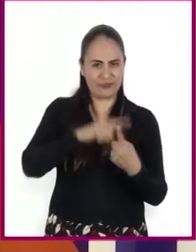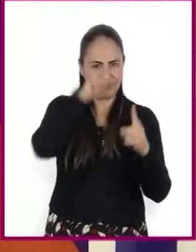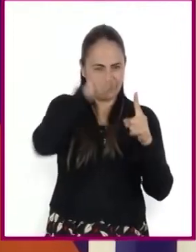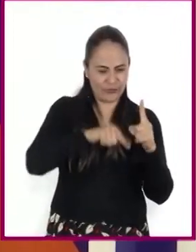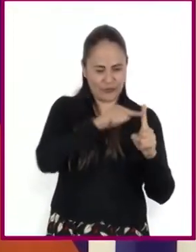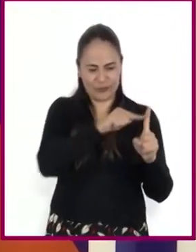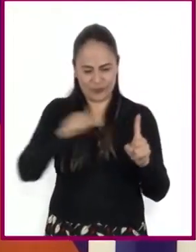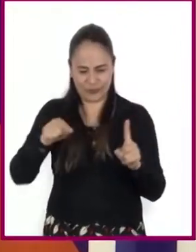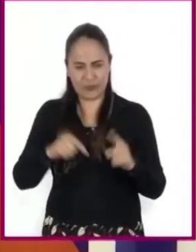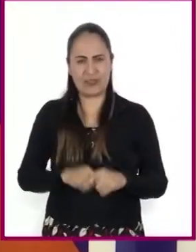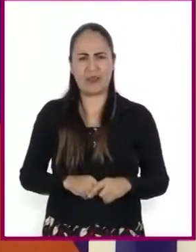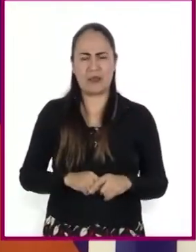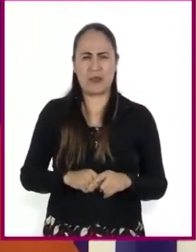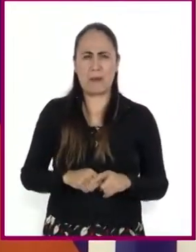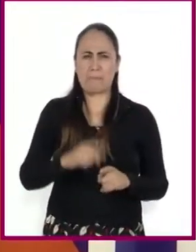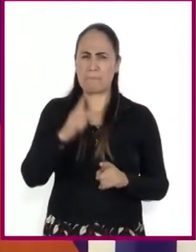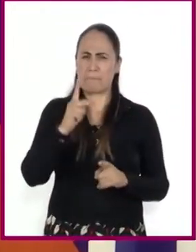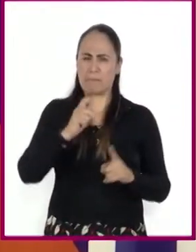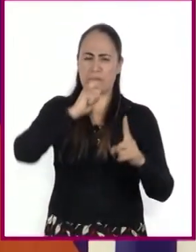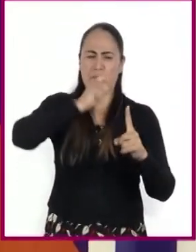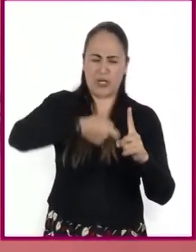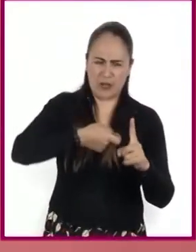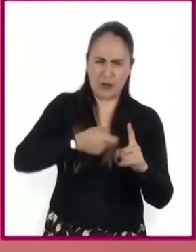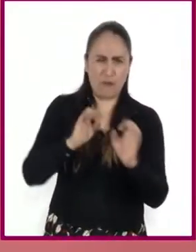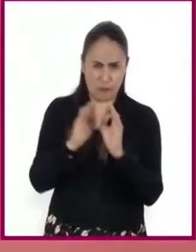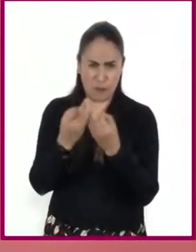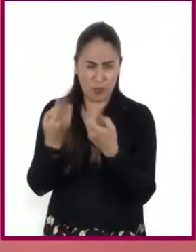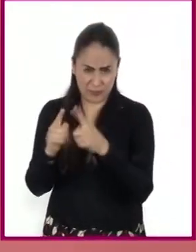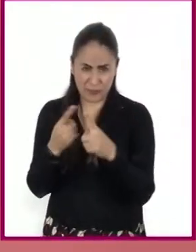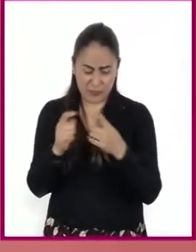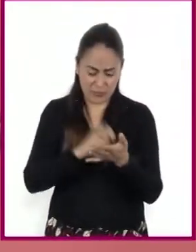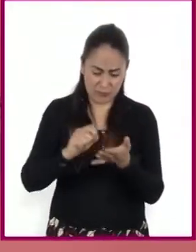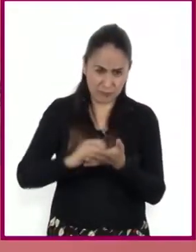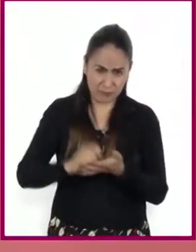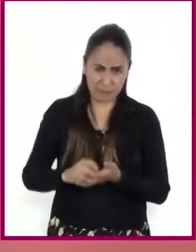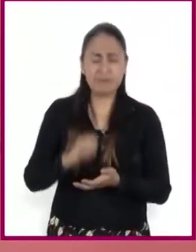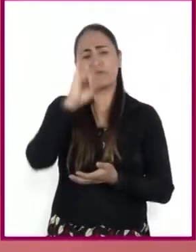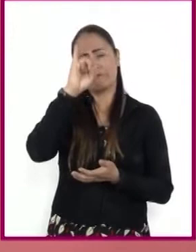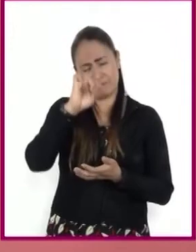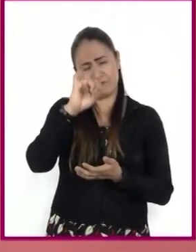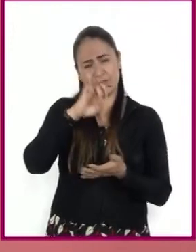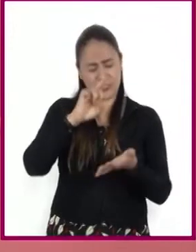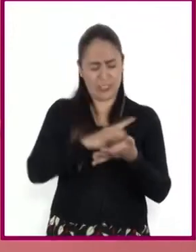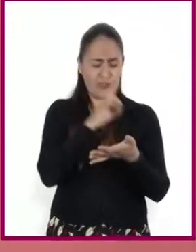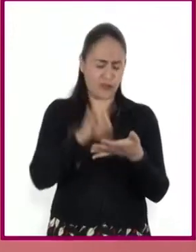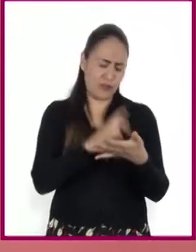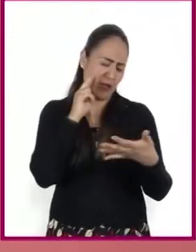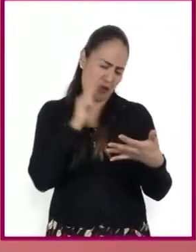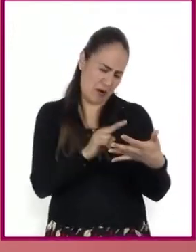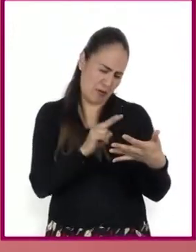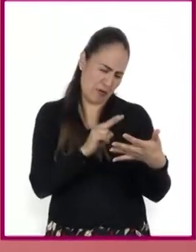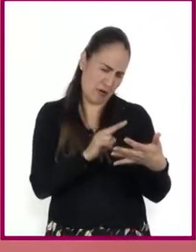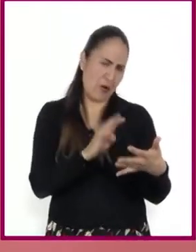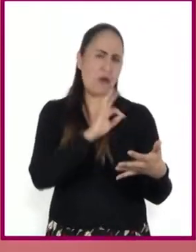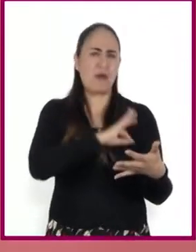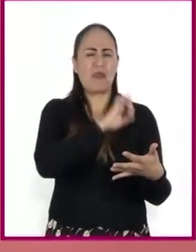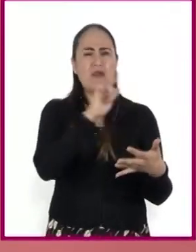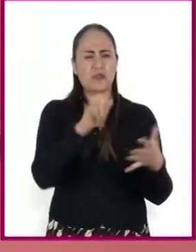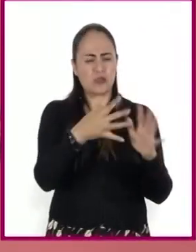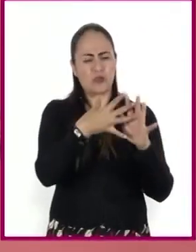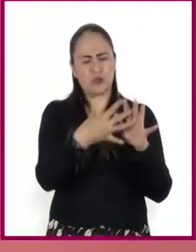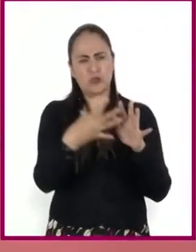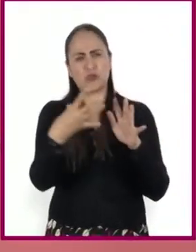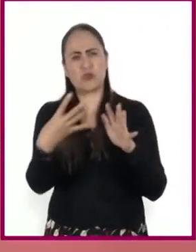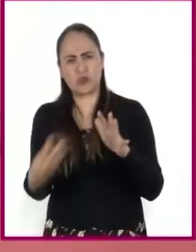varias maneras de escribir definiciones. Claro, el diccionario es un buen modelo en el que podemos basarnos al estructurar